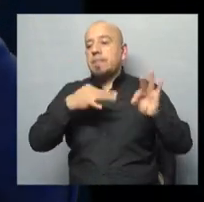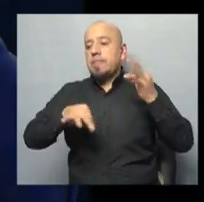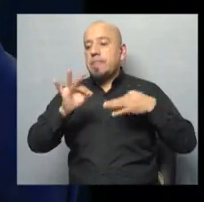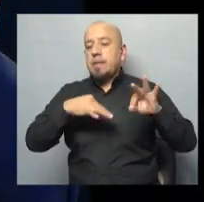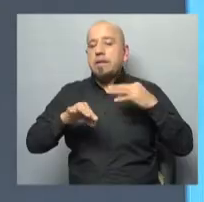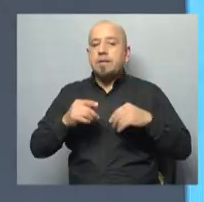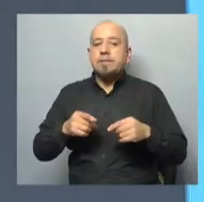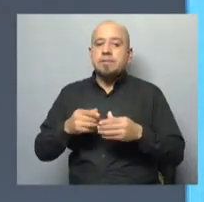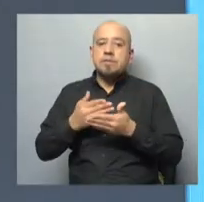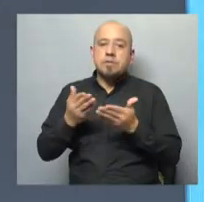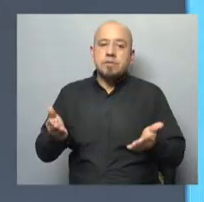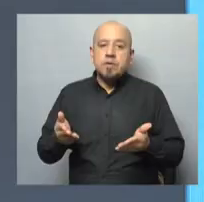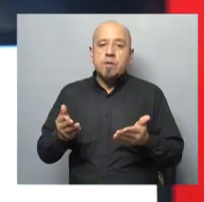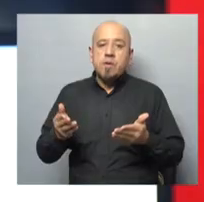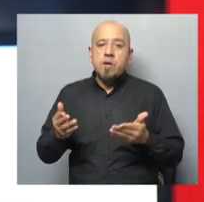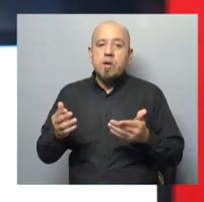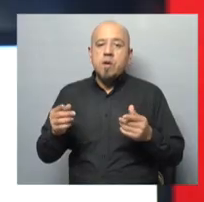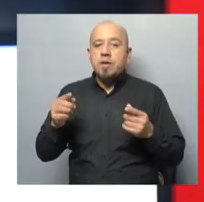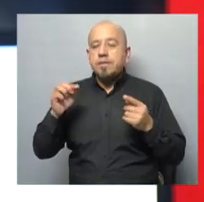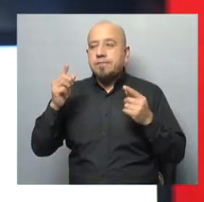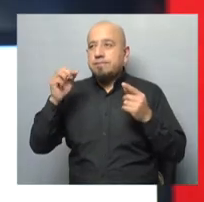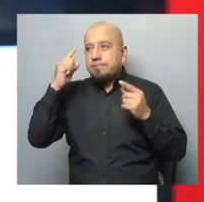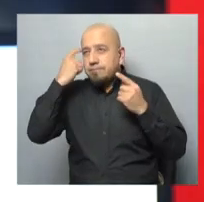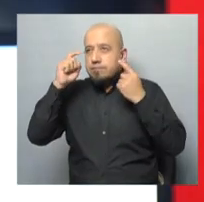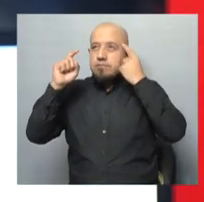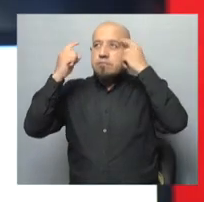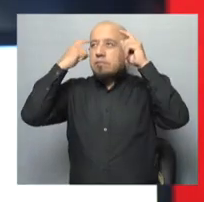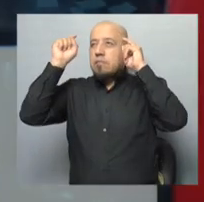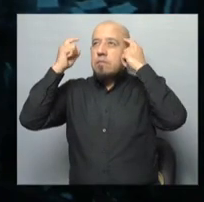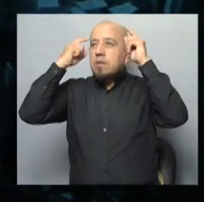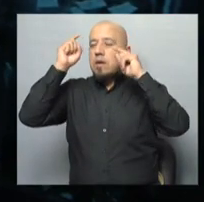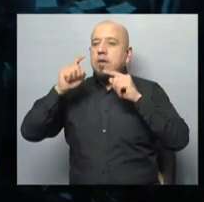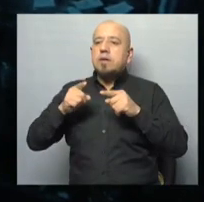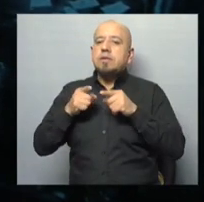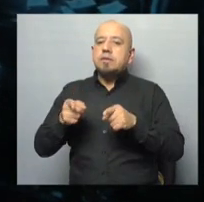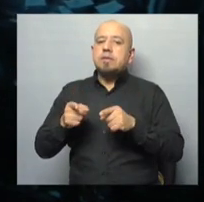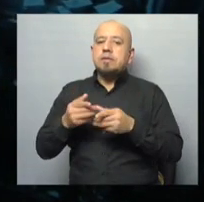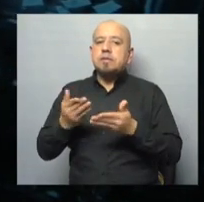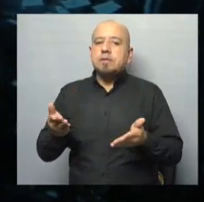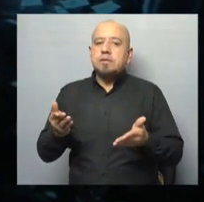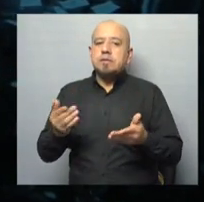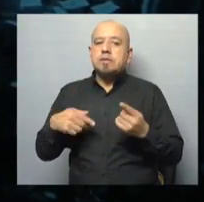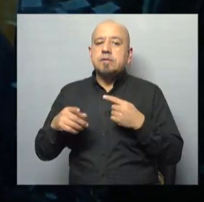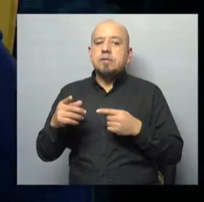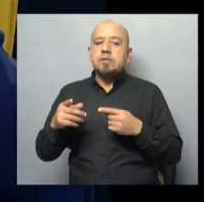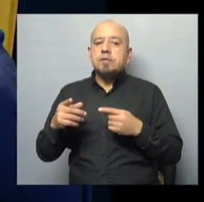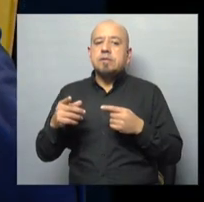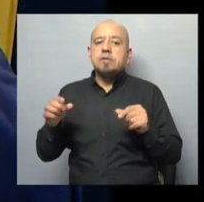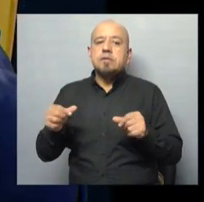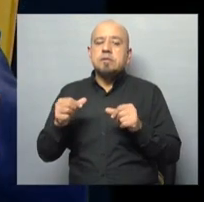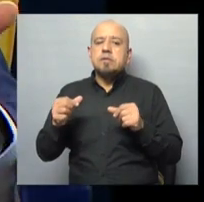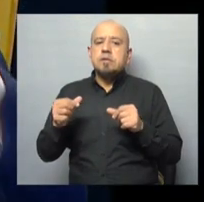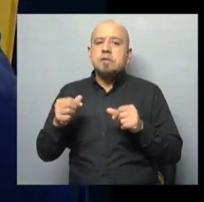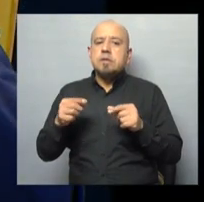la de la creación de la de la capacidad de alguna manera de expresión